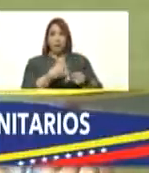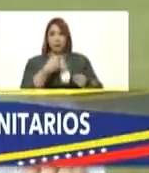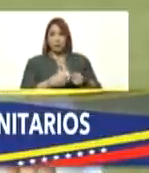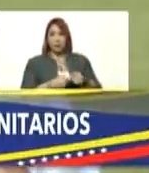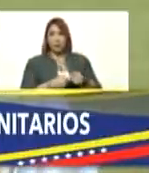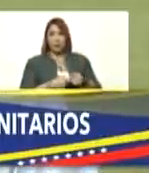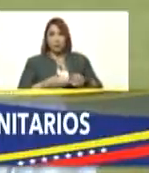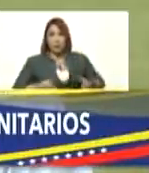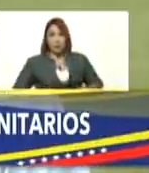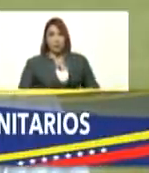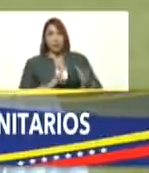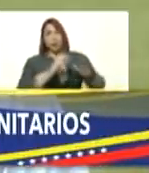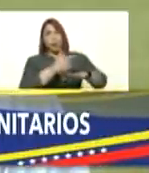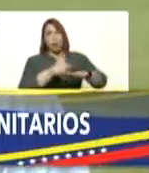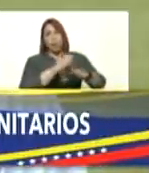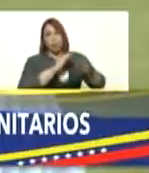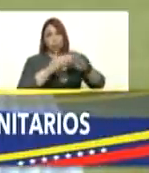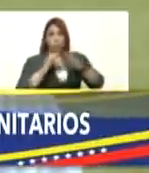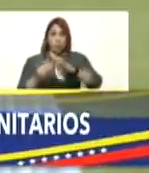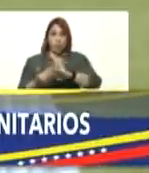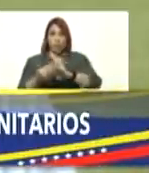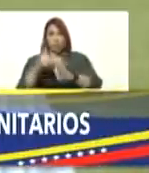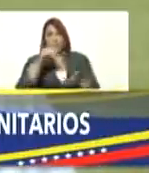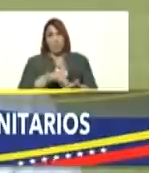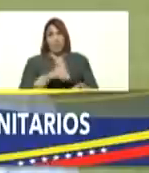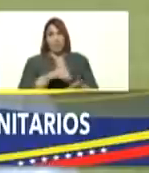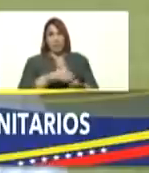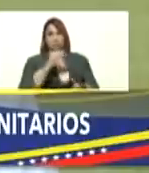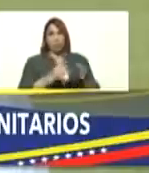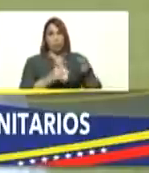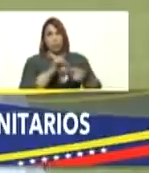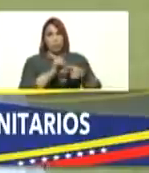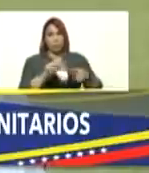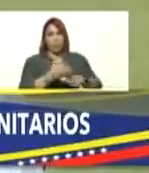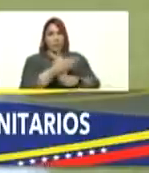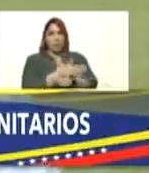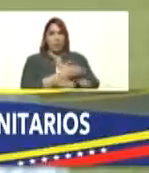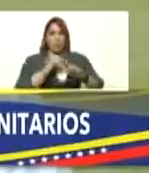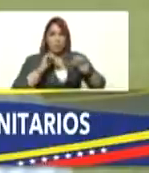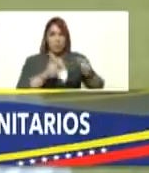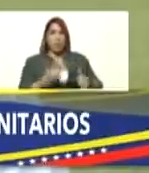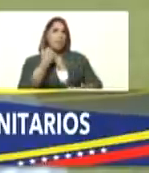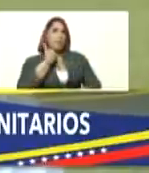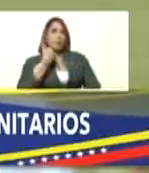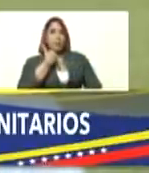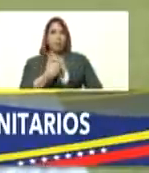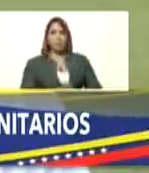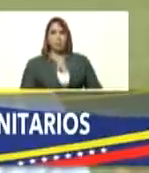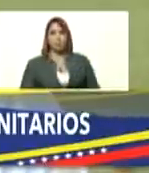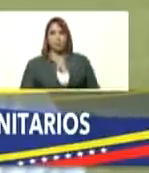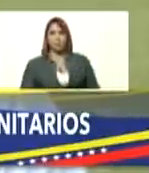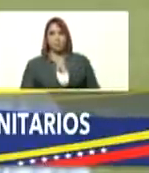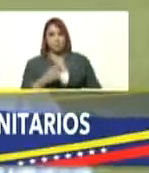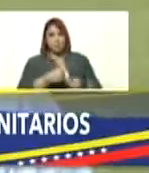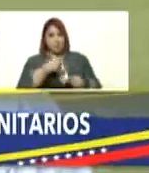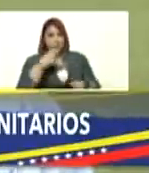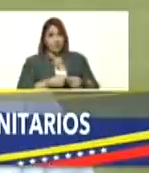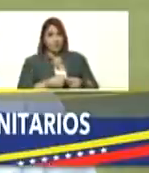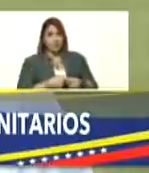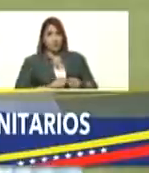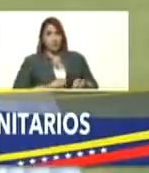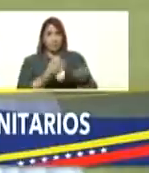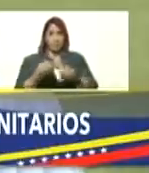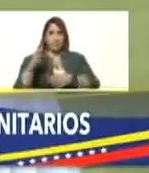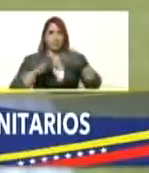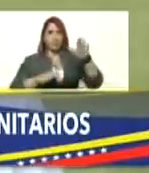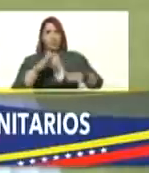nacieron los gobiernos comunitarios en Miranda, presidente, fue justo la semana antes de que empezara la pandemia. El gas para ese momento llegaba en